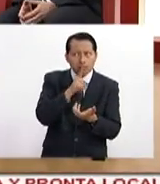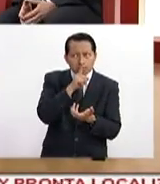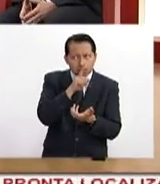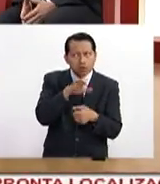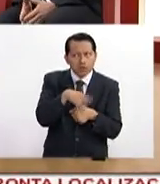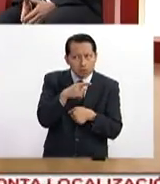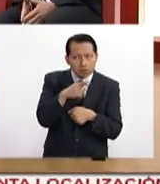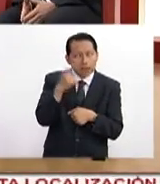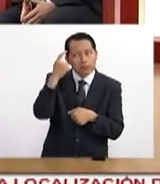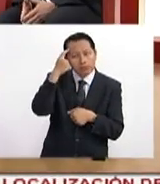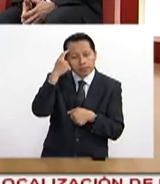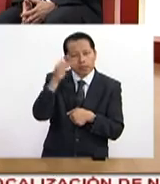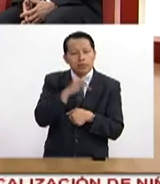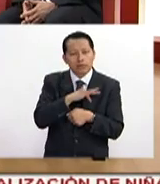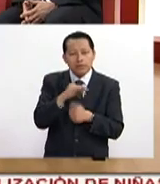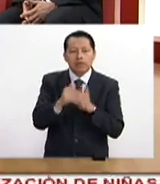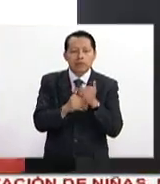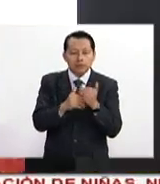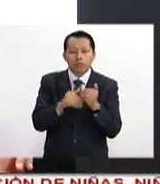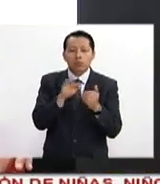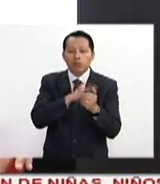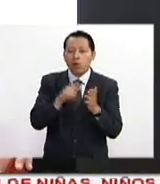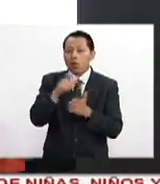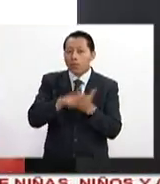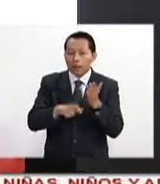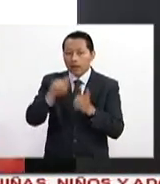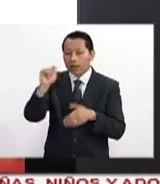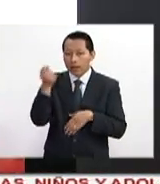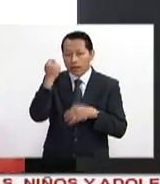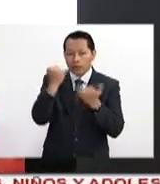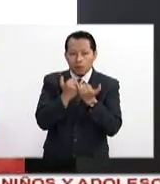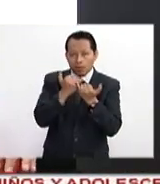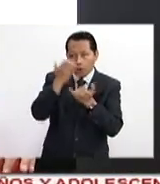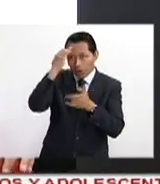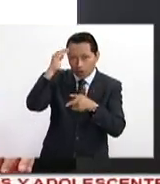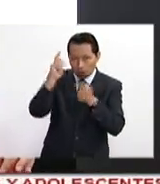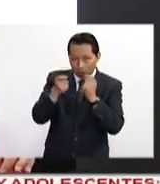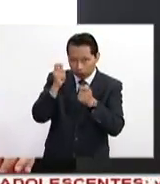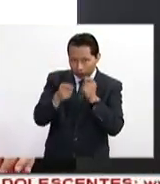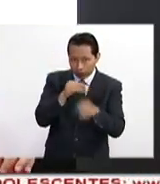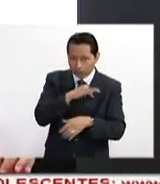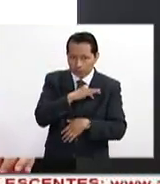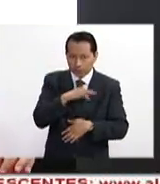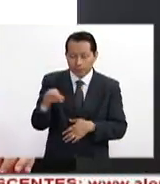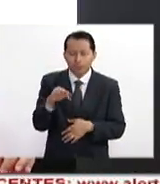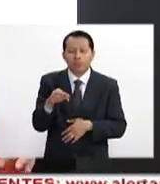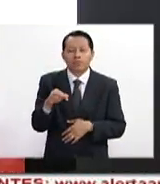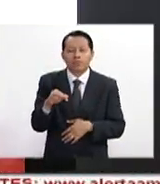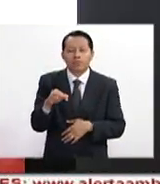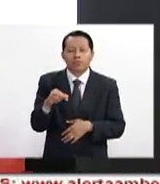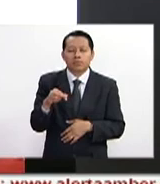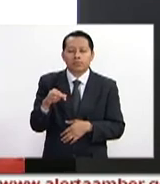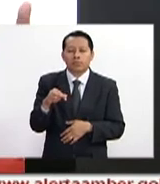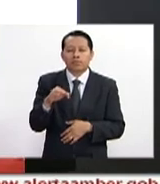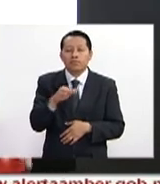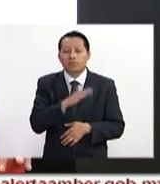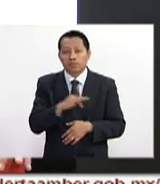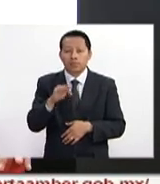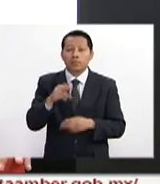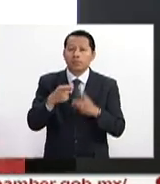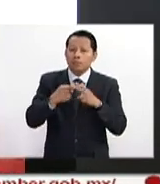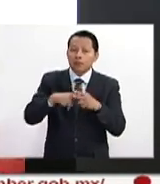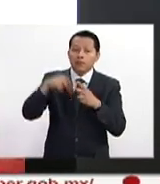empezamos a adquirir tecnología y adquirir conocimientos, ¿no? Y entonces, bueno, empezamos a